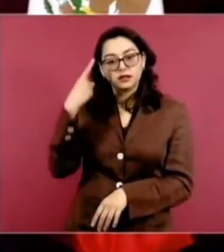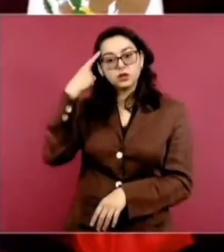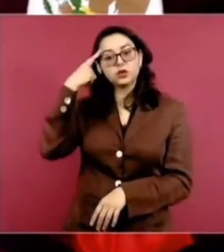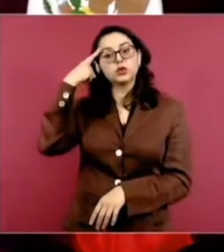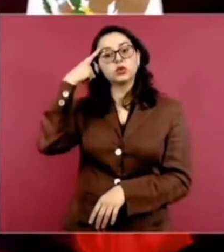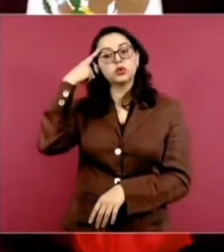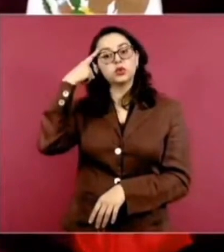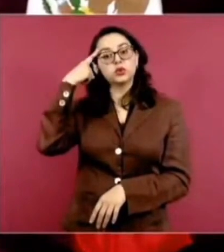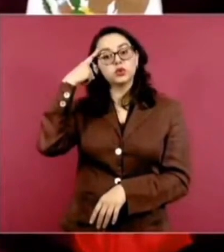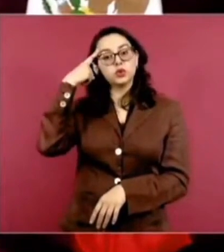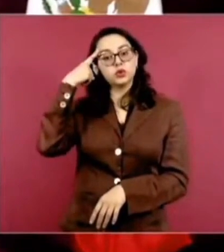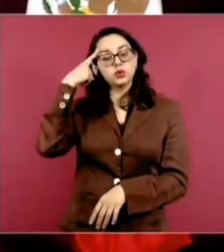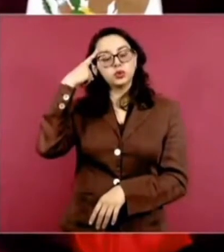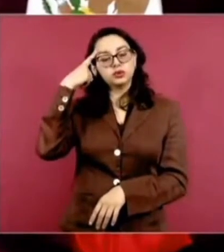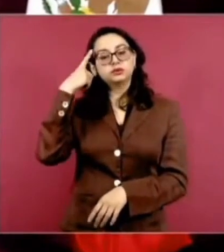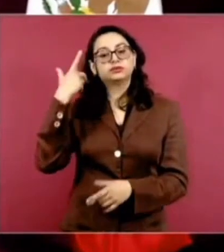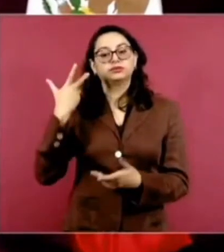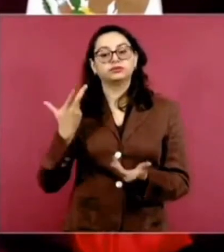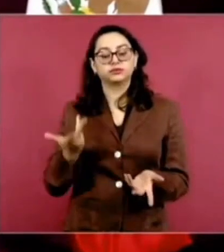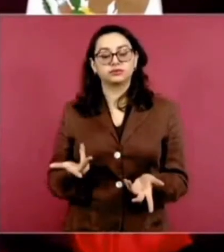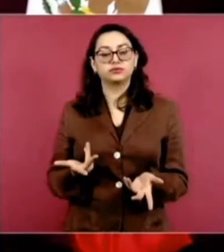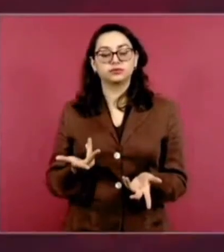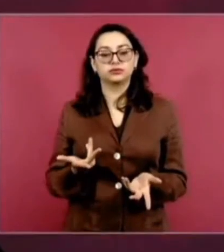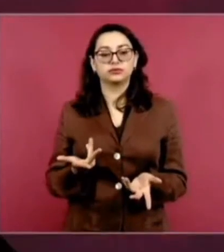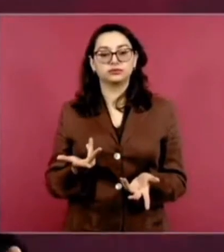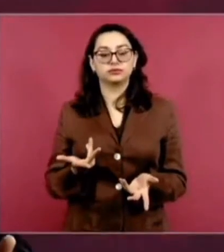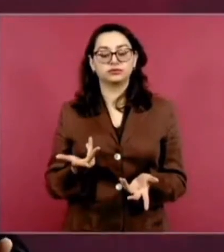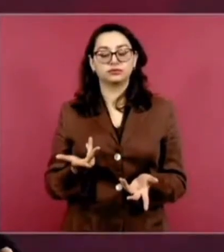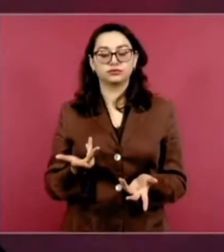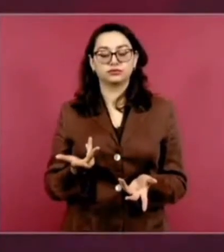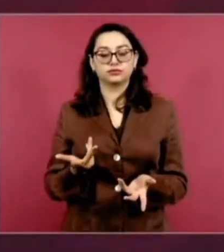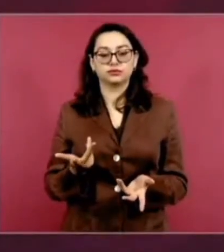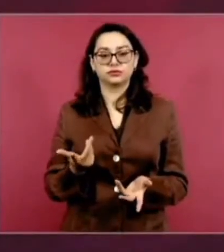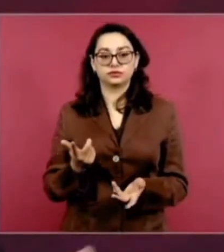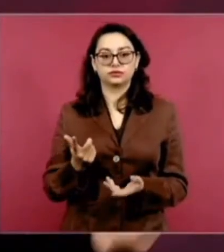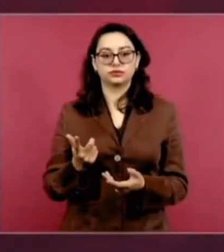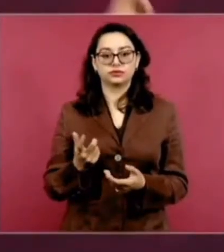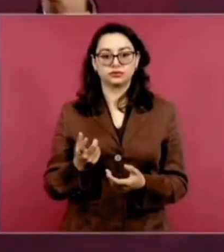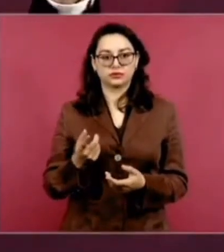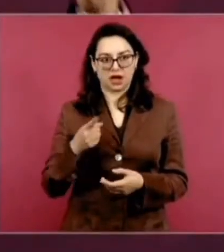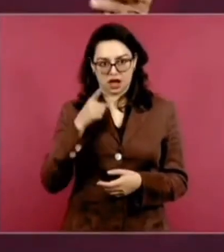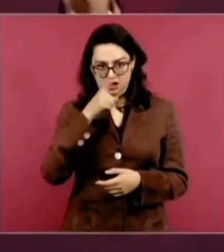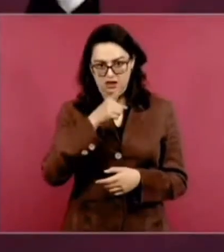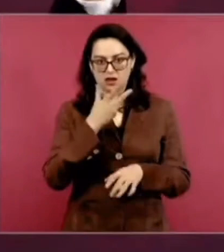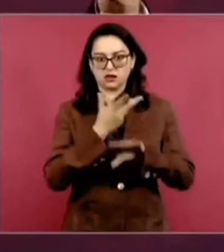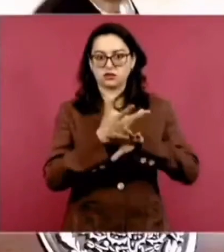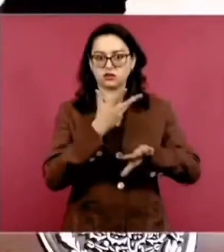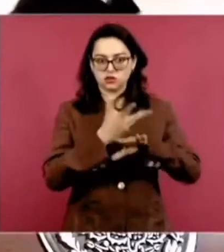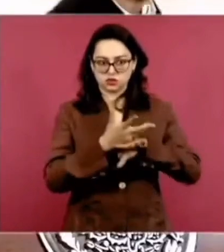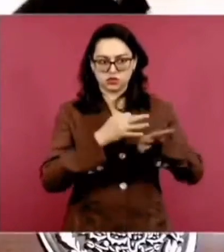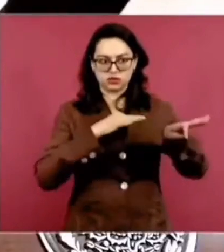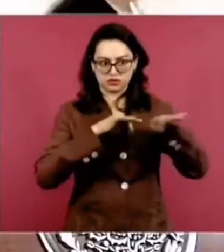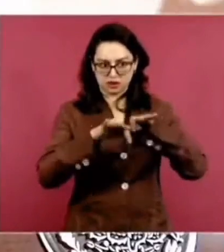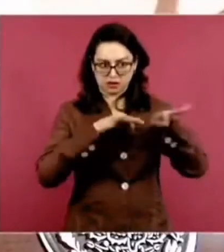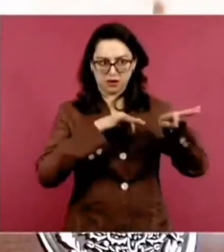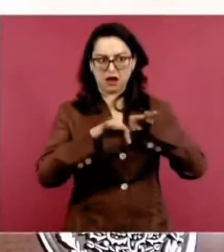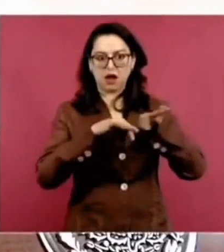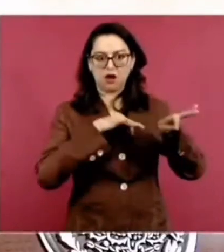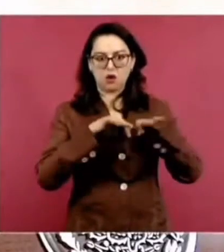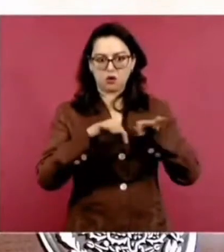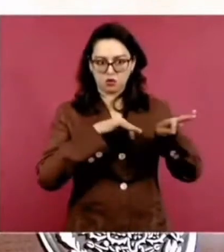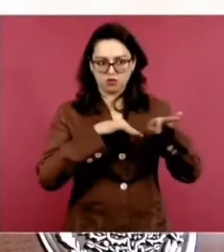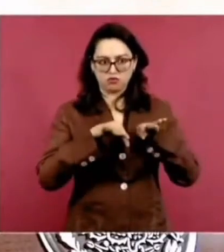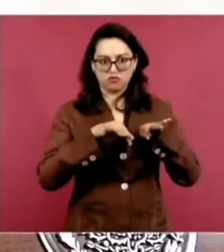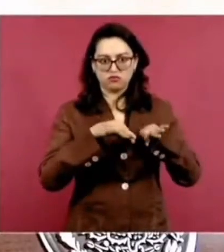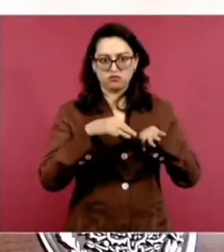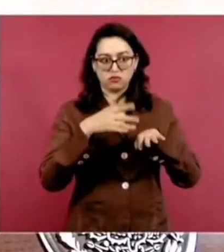conscientes de lo que significan, de lo que aportan al desarrollo de esa gran nación